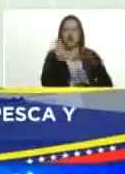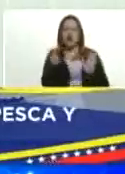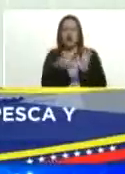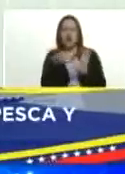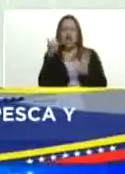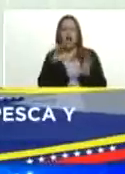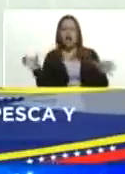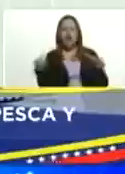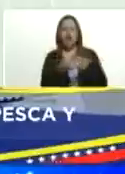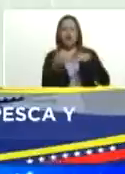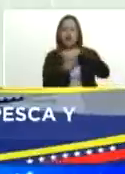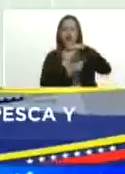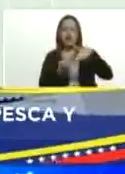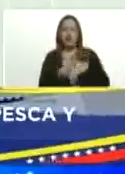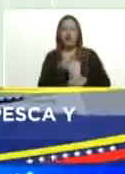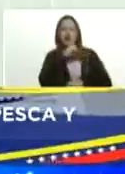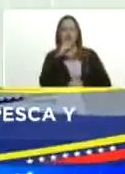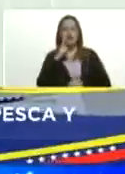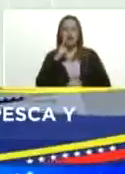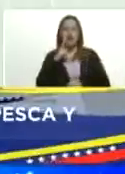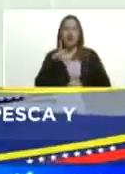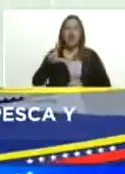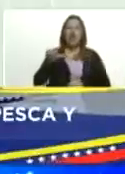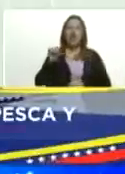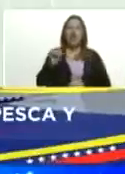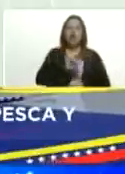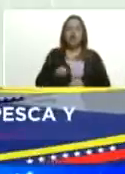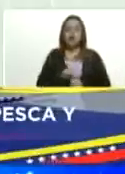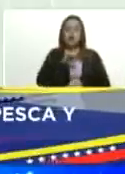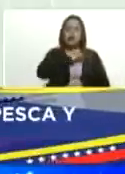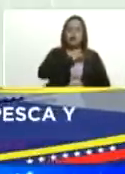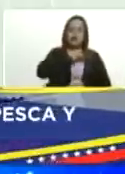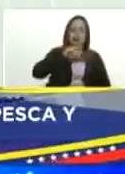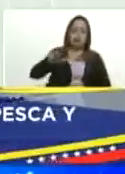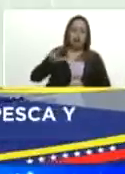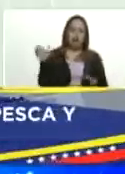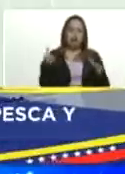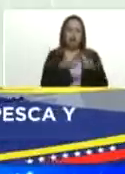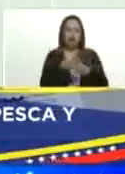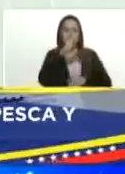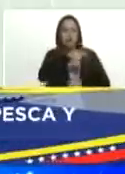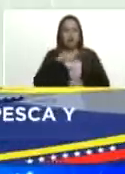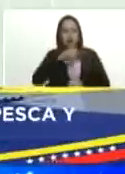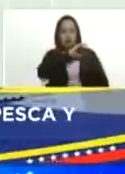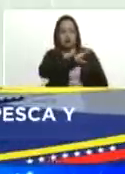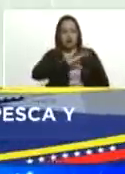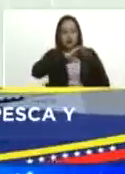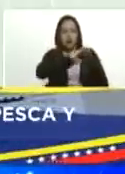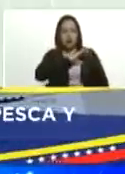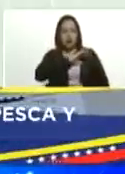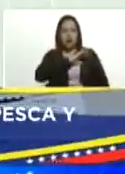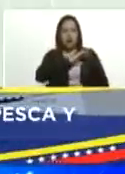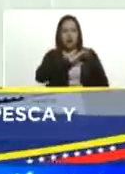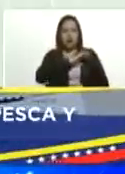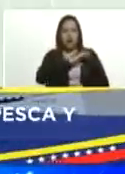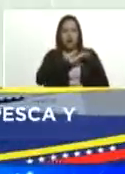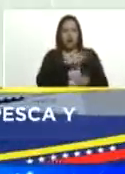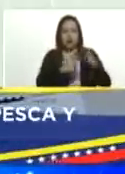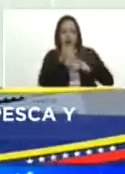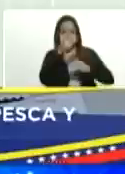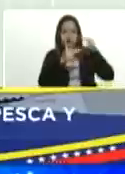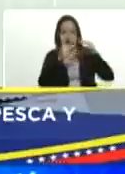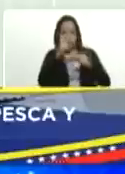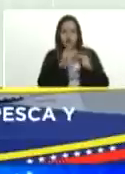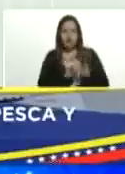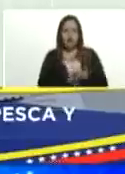de base que se llama Los Compas, Consejo de Pescadores, Pescadoras, Acuicultores, Acuicultores. Aquí los hay algunos compas, un saludo a Los Compas. ¿Dónde